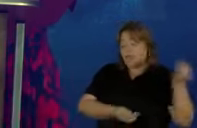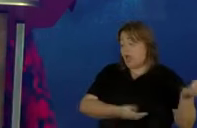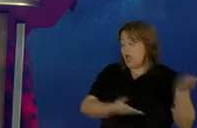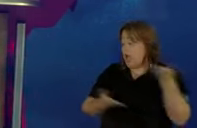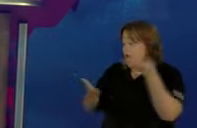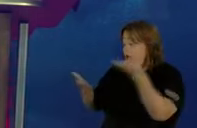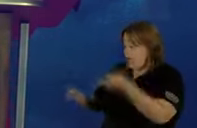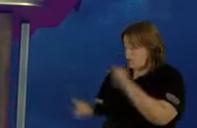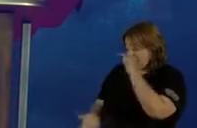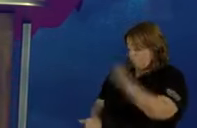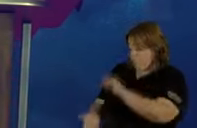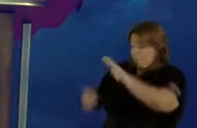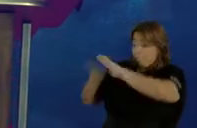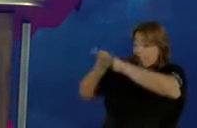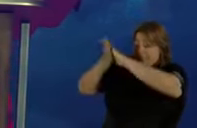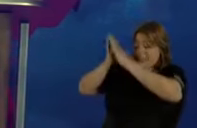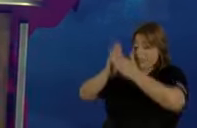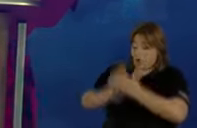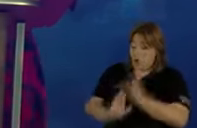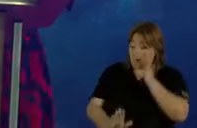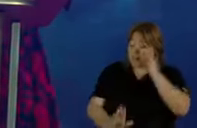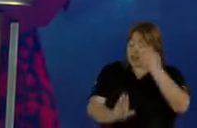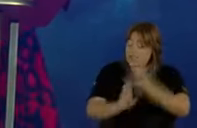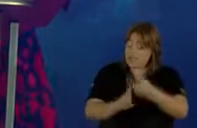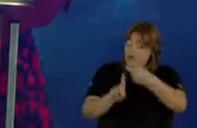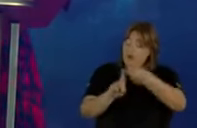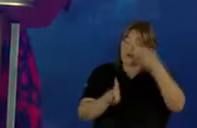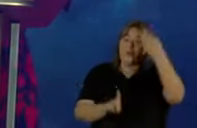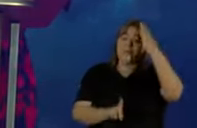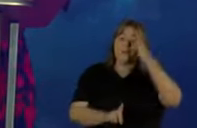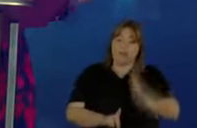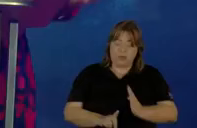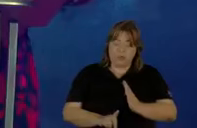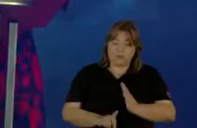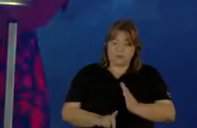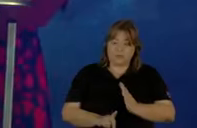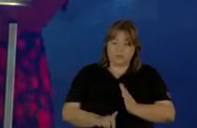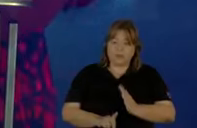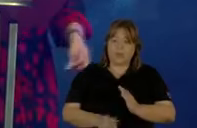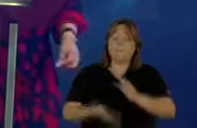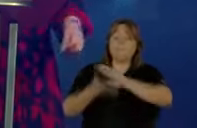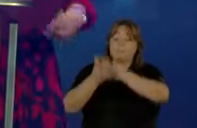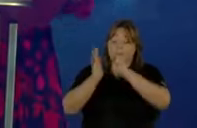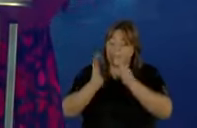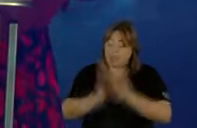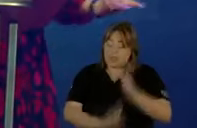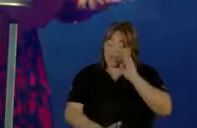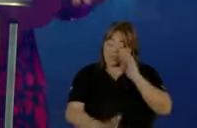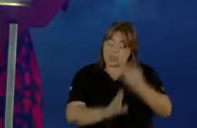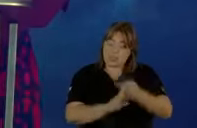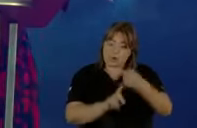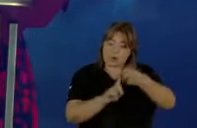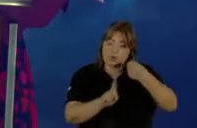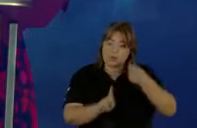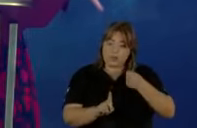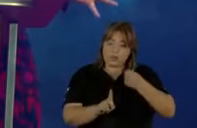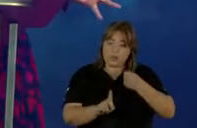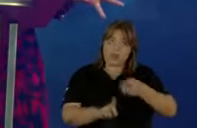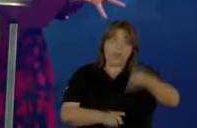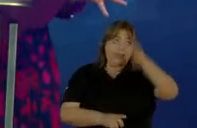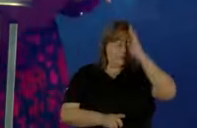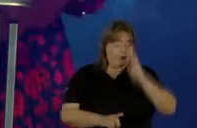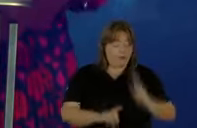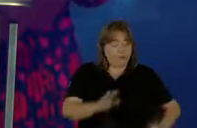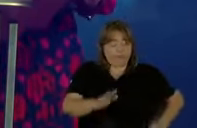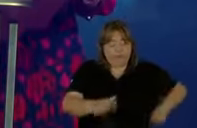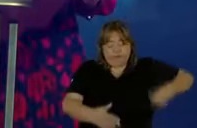ser hechos hijos de Dios. De ser hechos hijos de Dios, los cuales no fueron